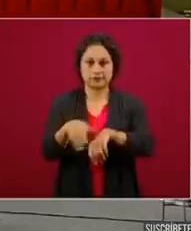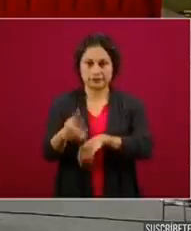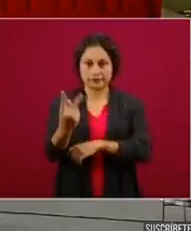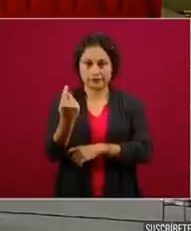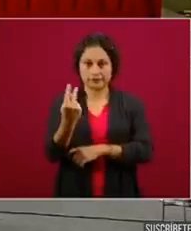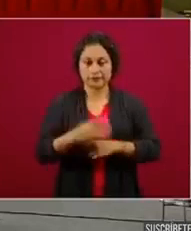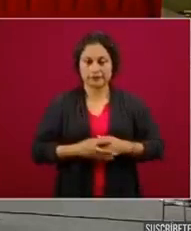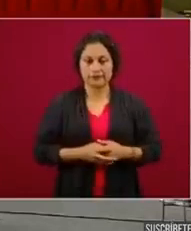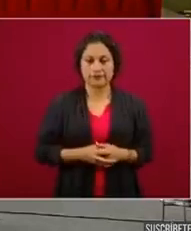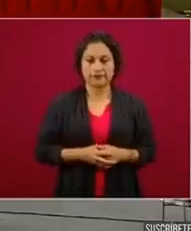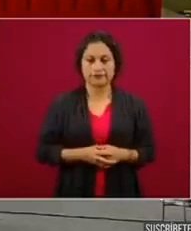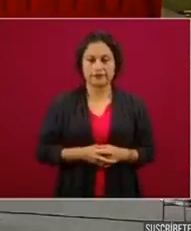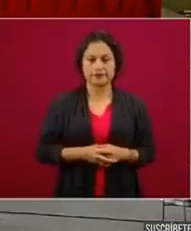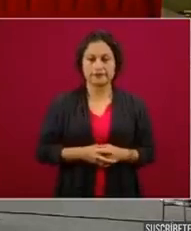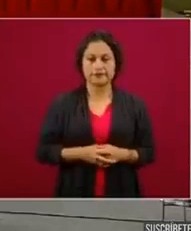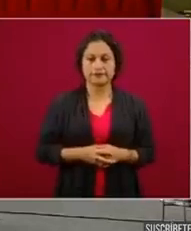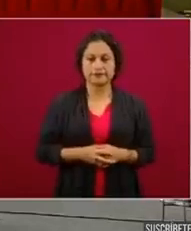Siguiente, por favor.